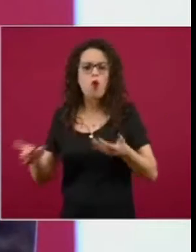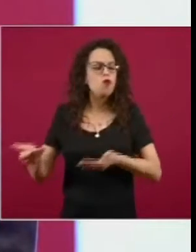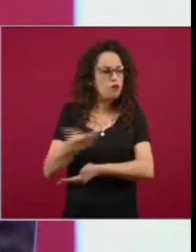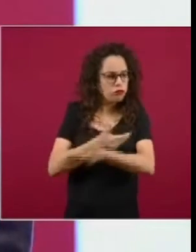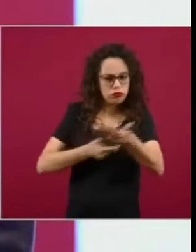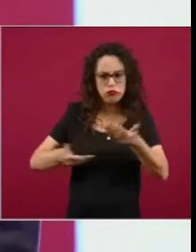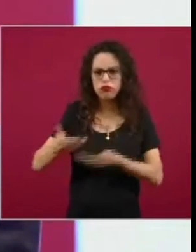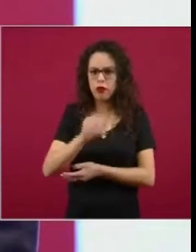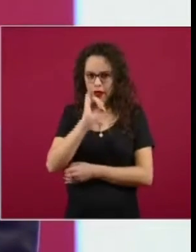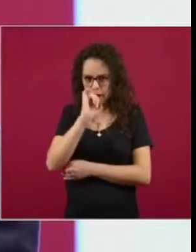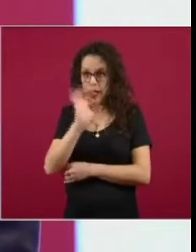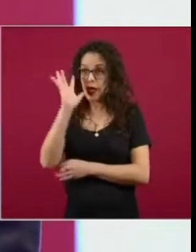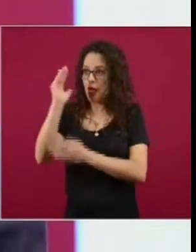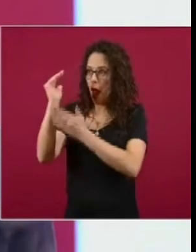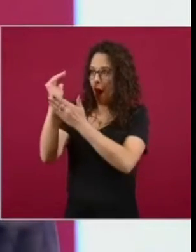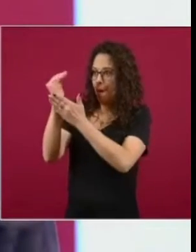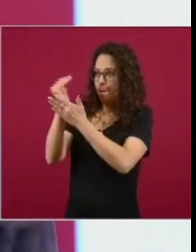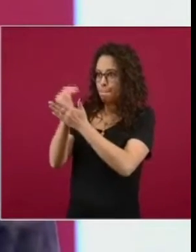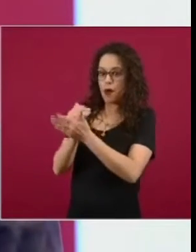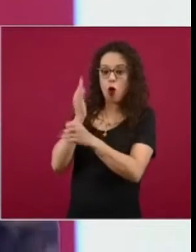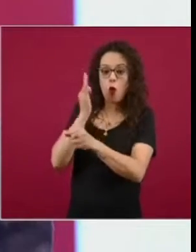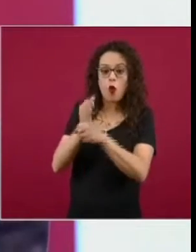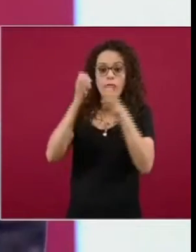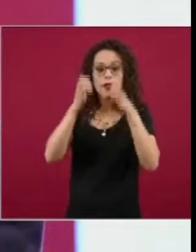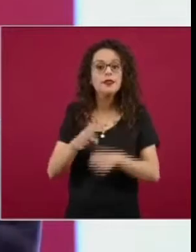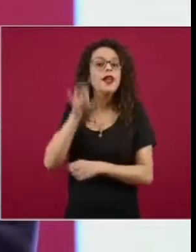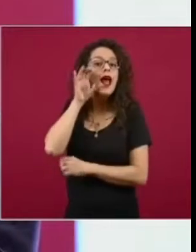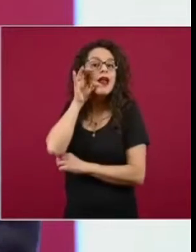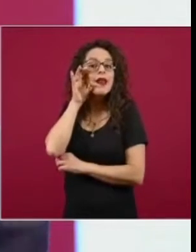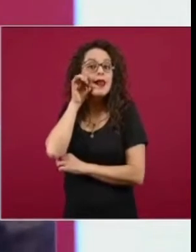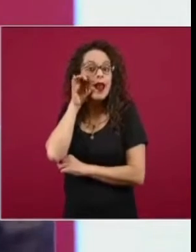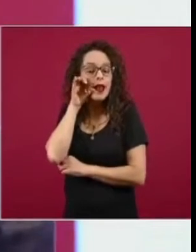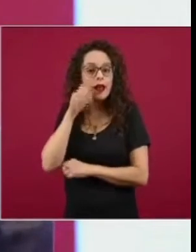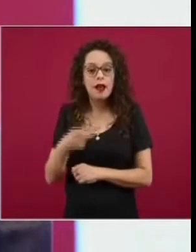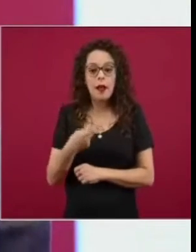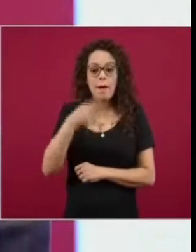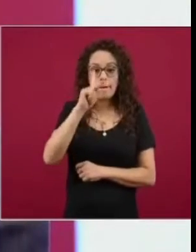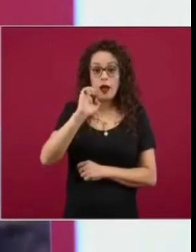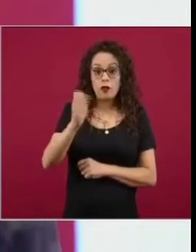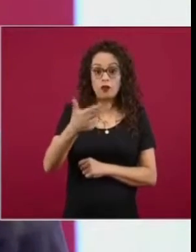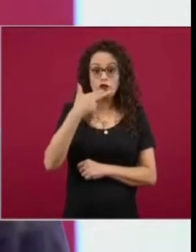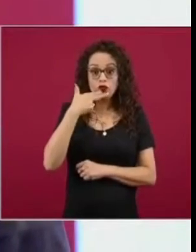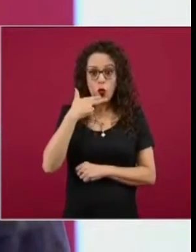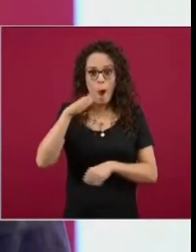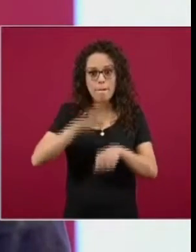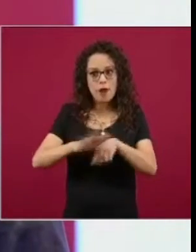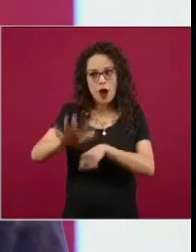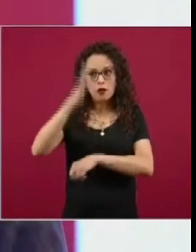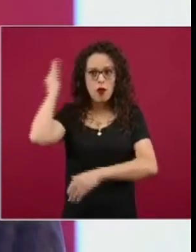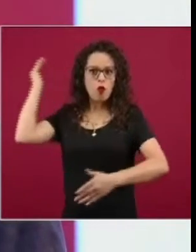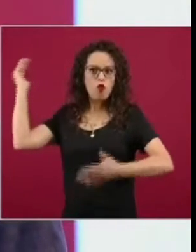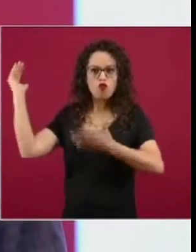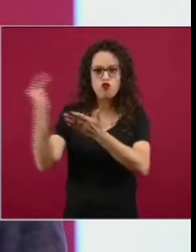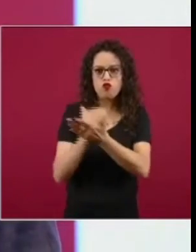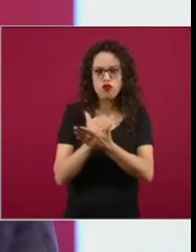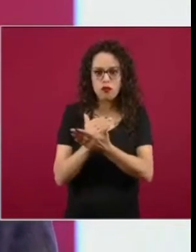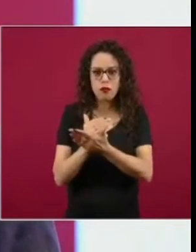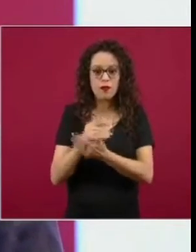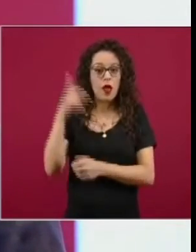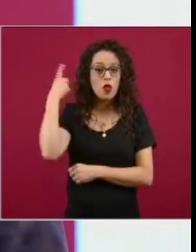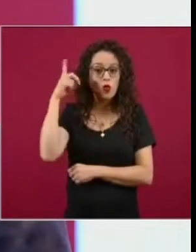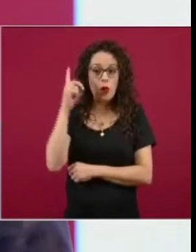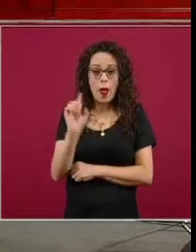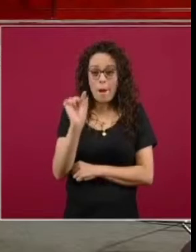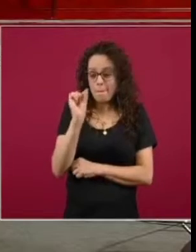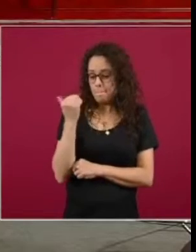disminuyeron y están en naranja. Sin embargo, Chihuahua disminuyó más rápido la intensidad epidémica, Durango apenas